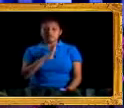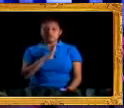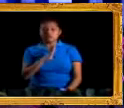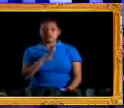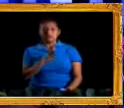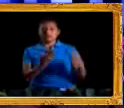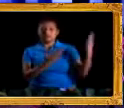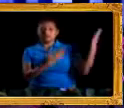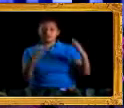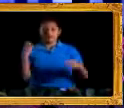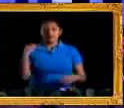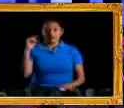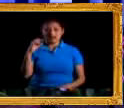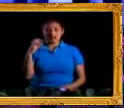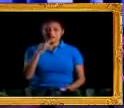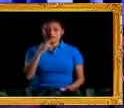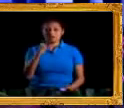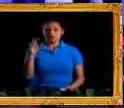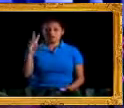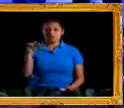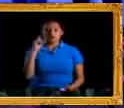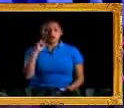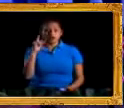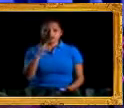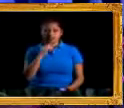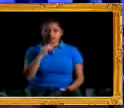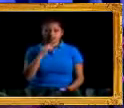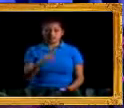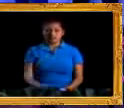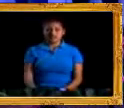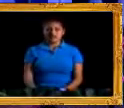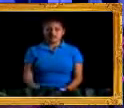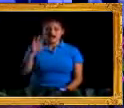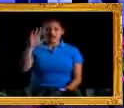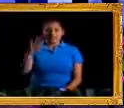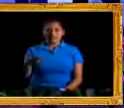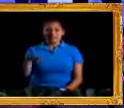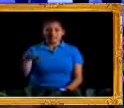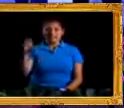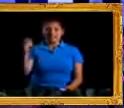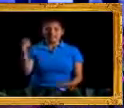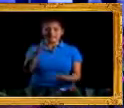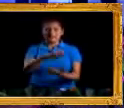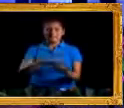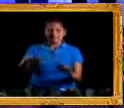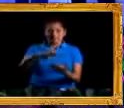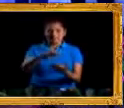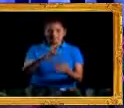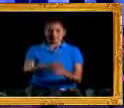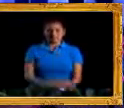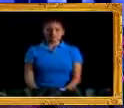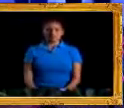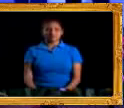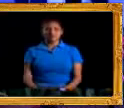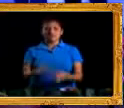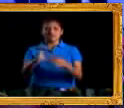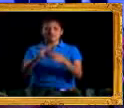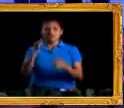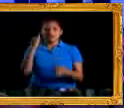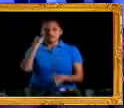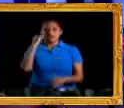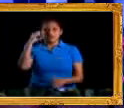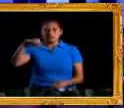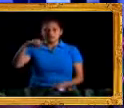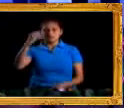viene una crisis, un colapso económico, mundial, pero a nosotros nos ha comprado la